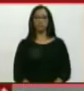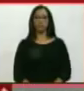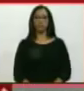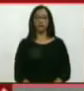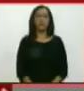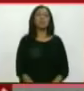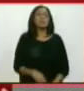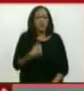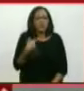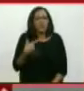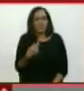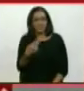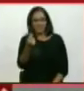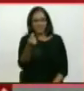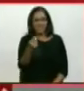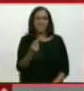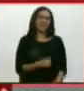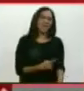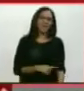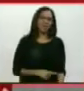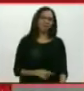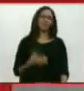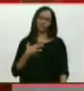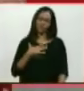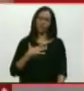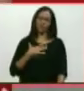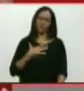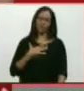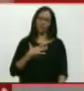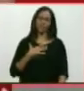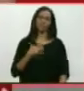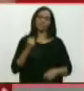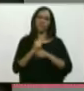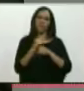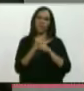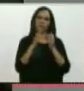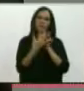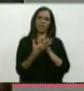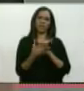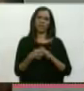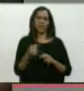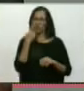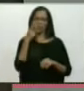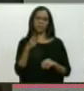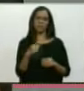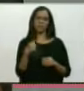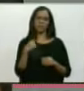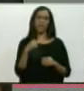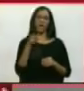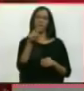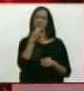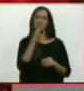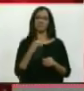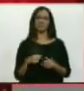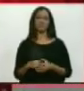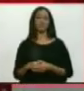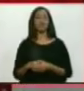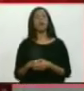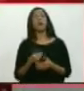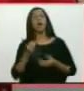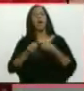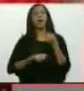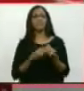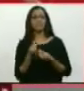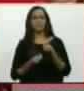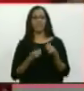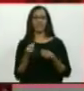Si yo tuviera esa cantidad de dinero, hermano, yo estuviera haciendo una labor social en los barrios. Yo no he visto el primer acetaminofén. Eso tú lo ves, es haciendo la